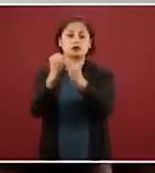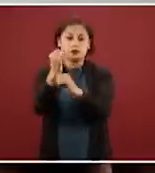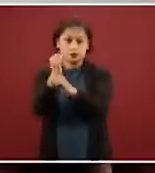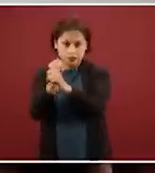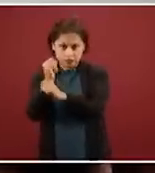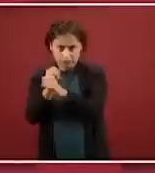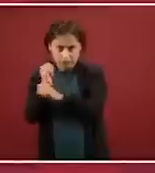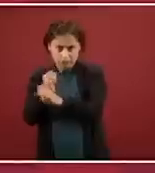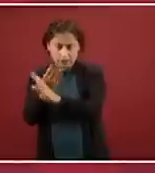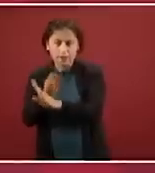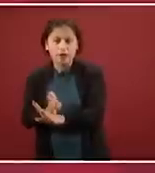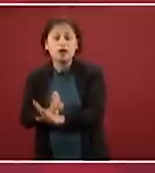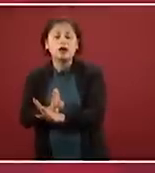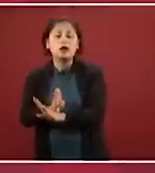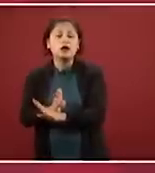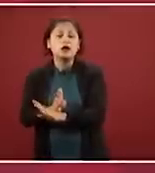prueba.